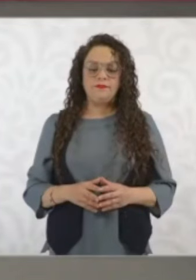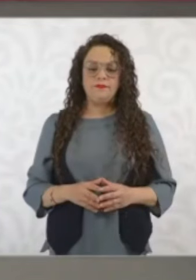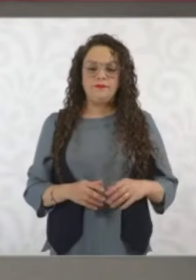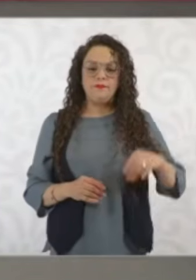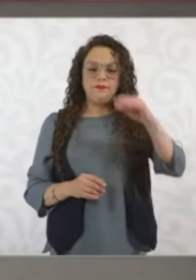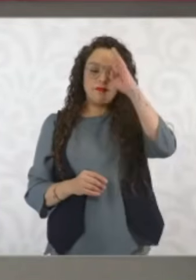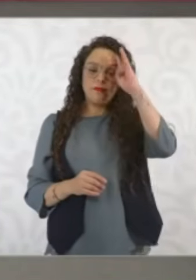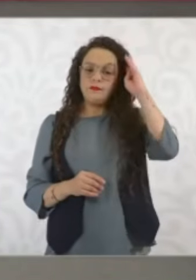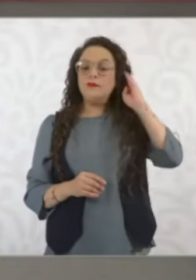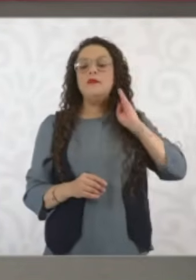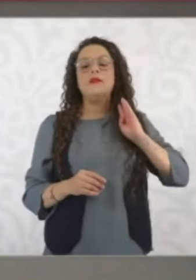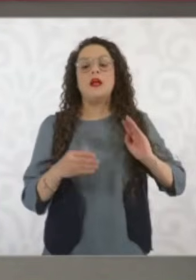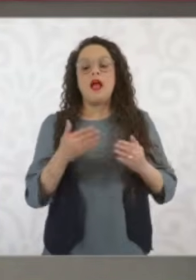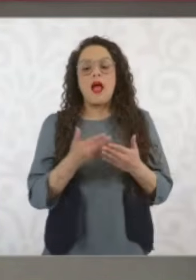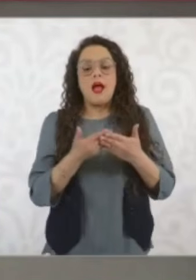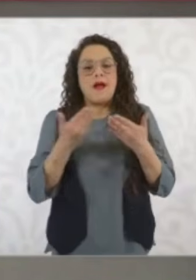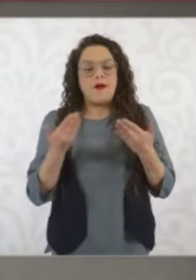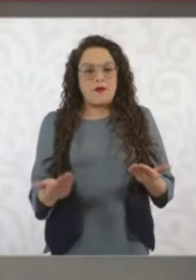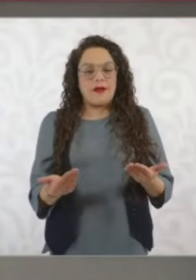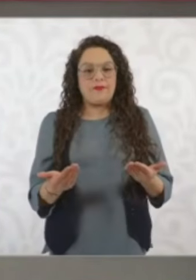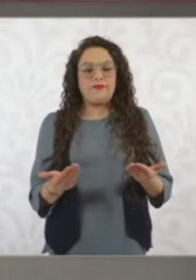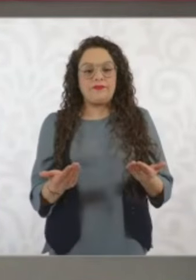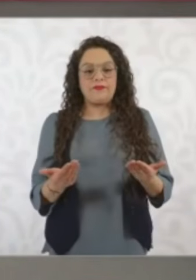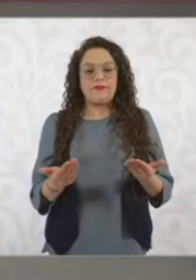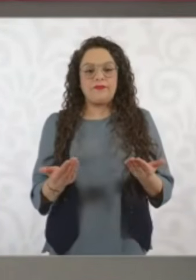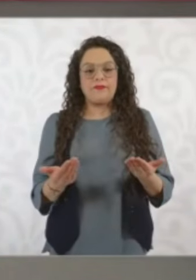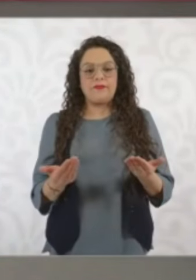Ahora, vamos a ver cuáles son los patrones de